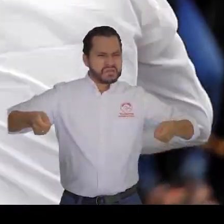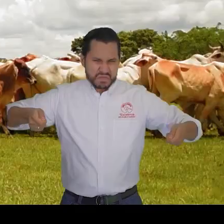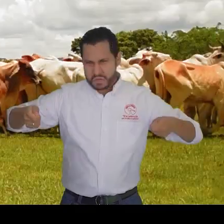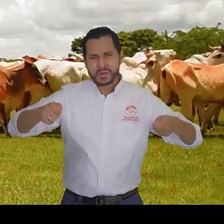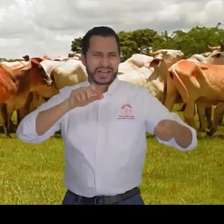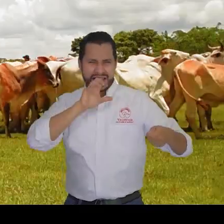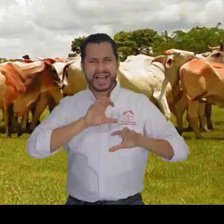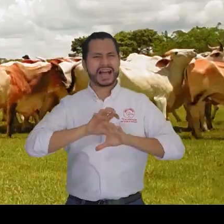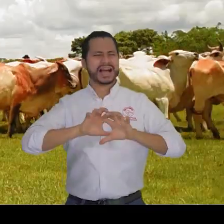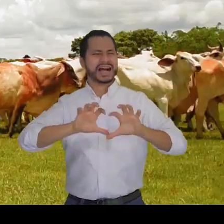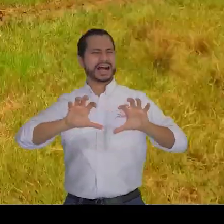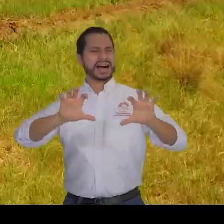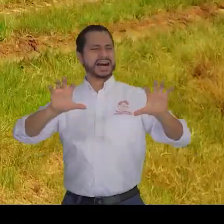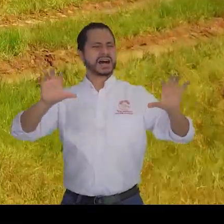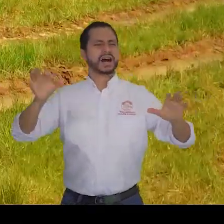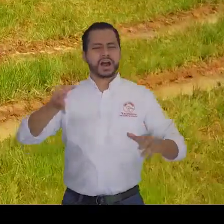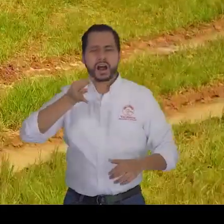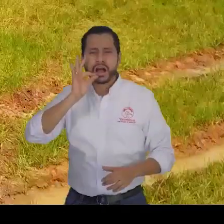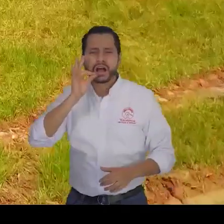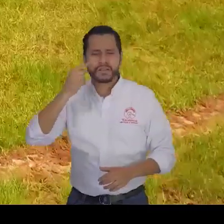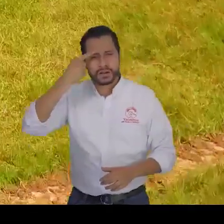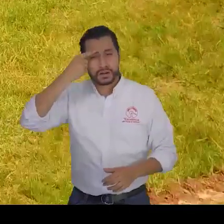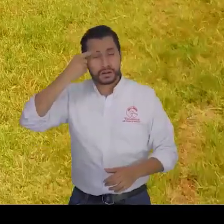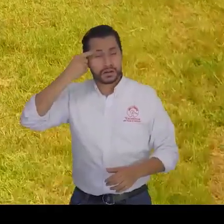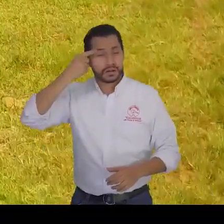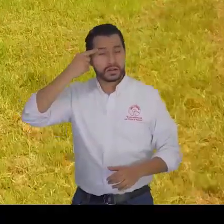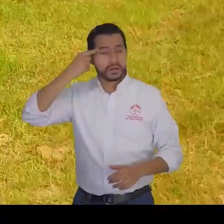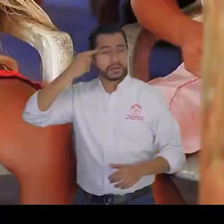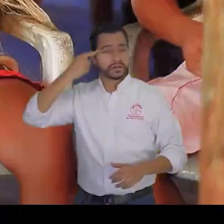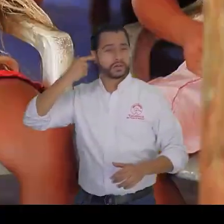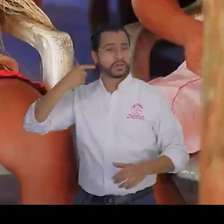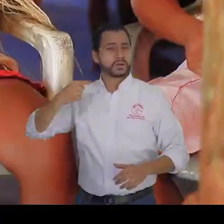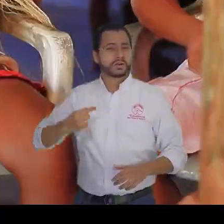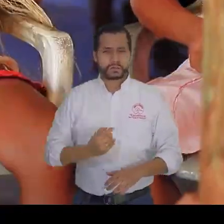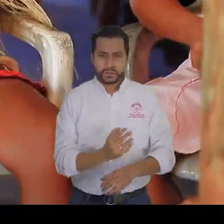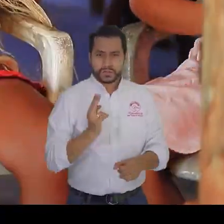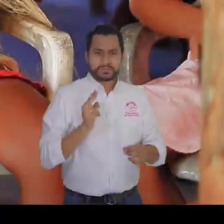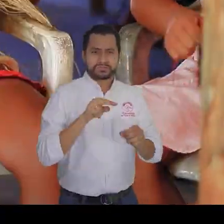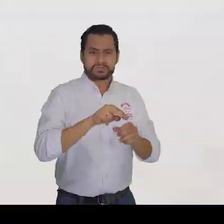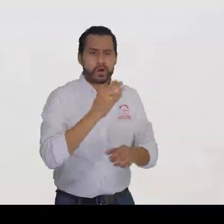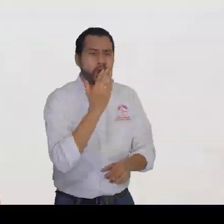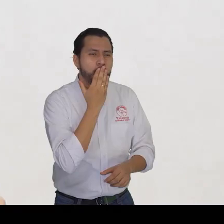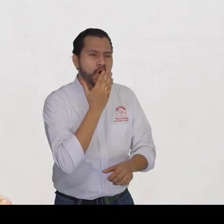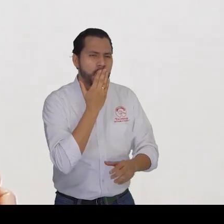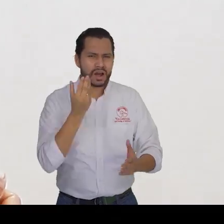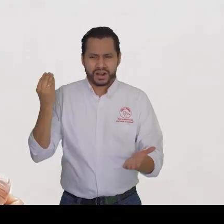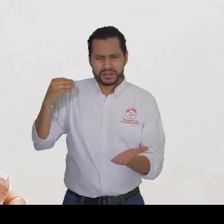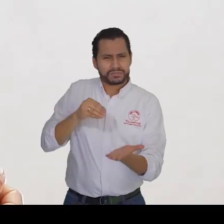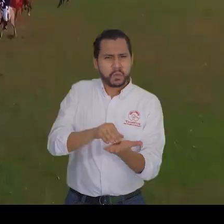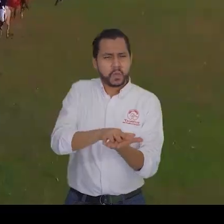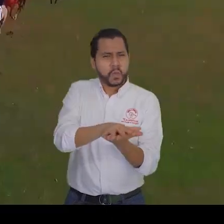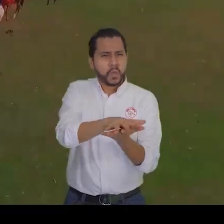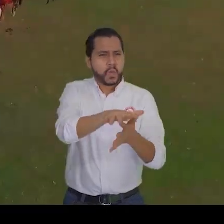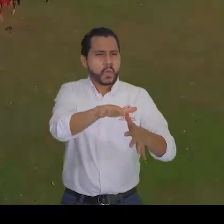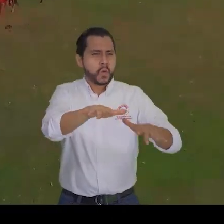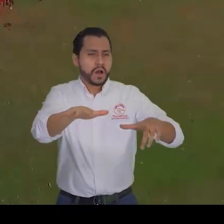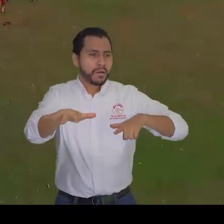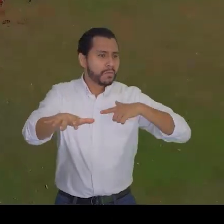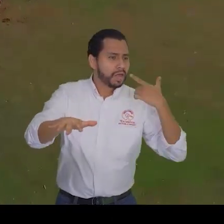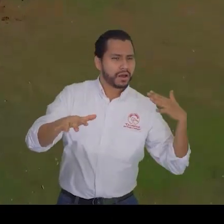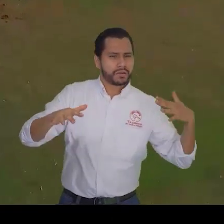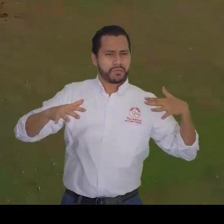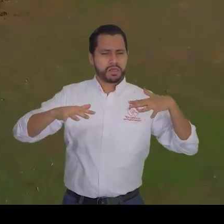joropo, de los cantos de vaquería y del café serrero. Tierra de pueblos indígenas, de mestizos y